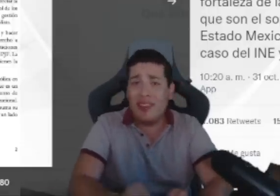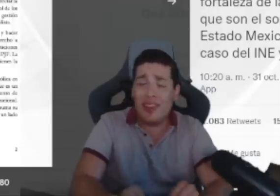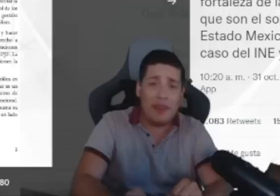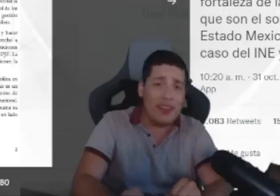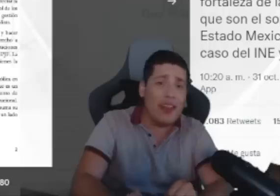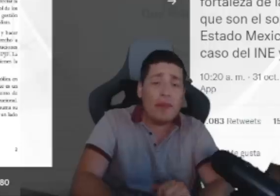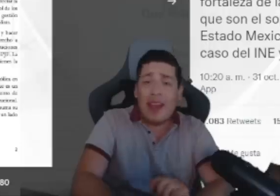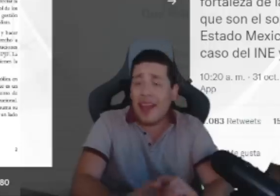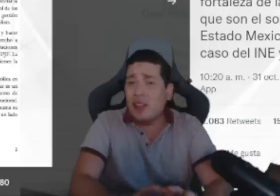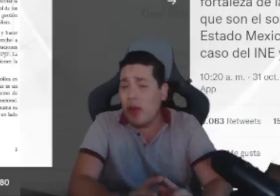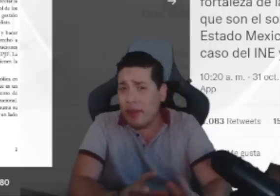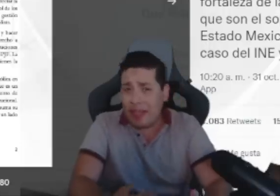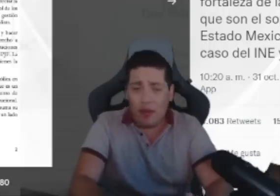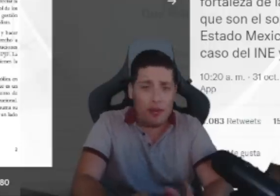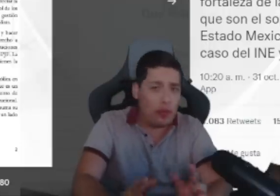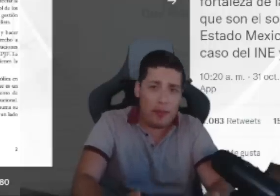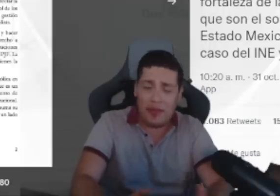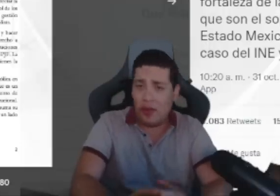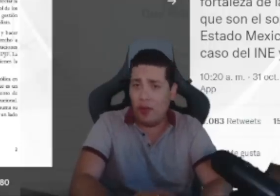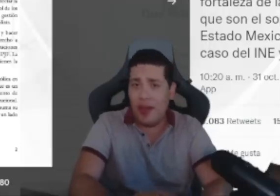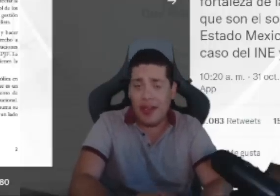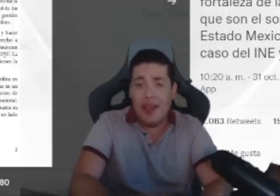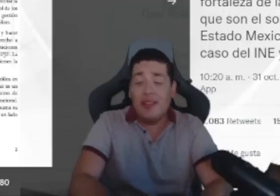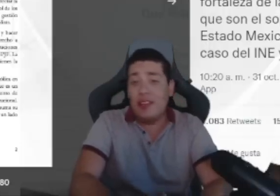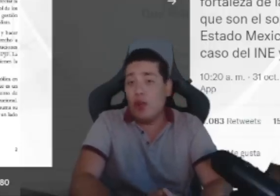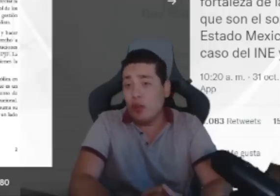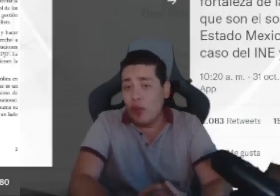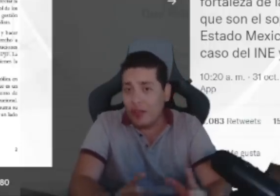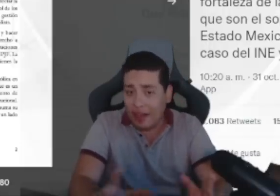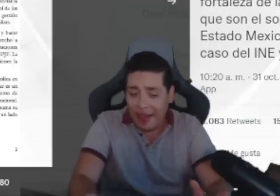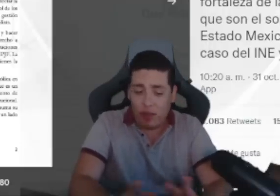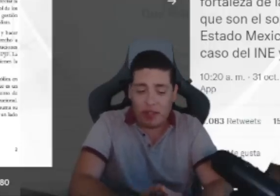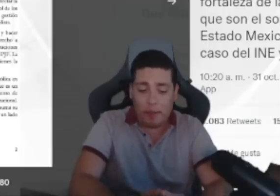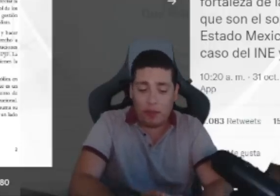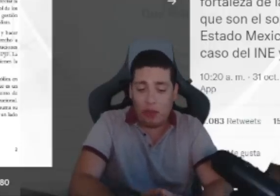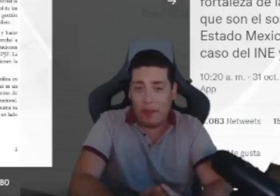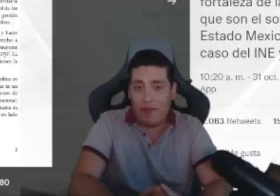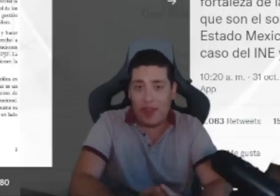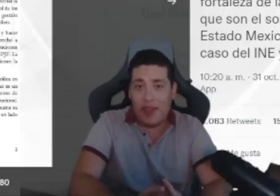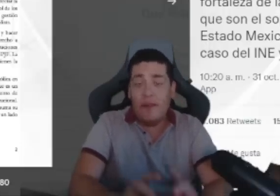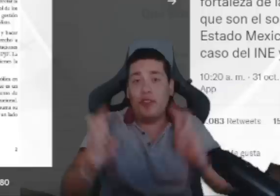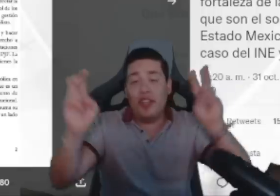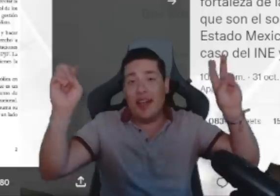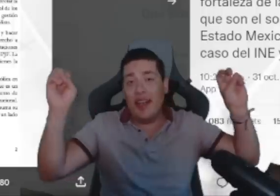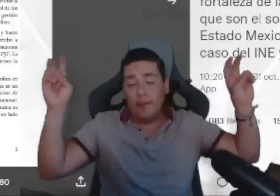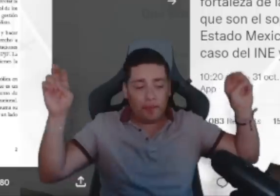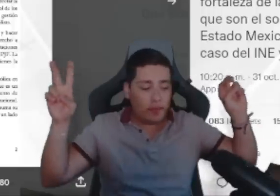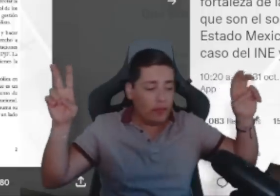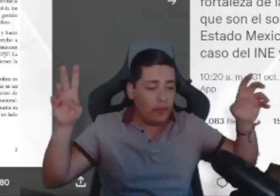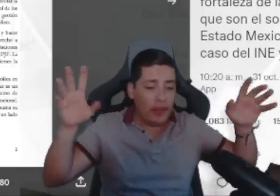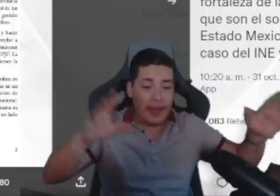completamente mentira. Esto ha pasado no solamente con el INE, sino con todos aquellos que presuntamente pues